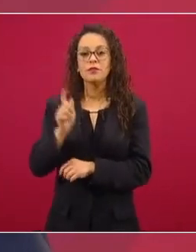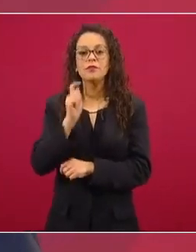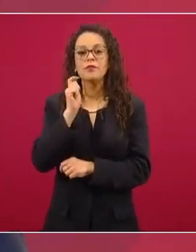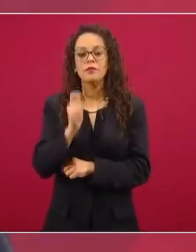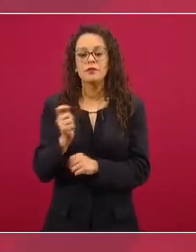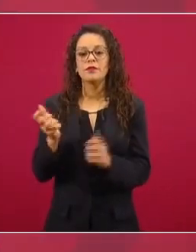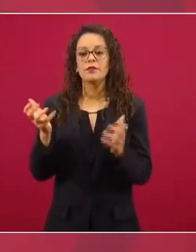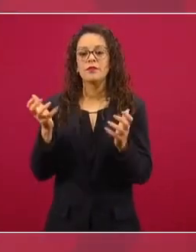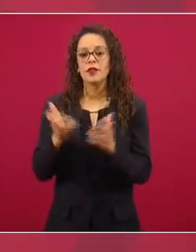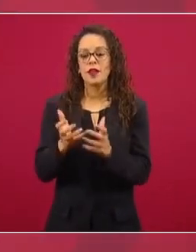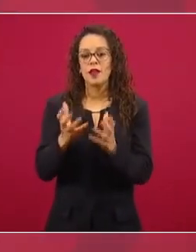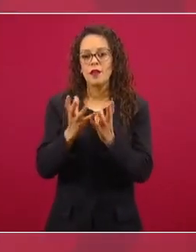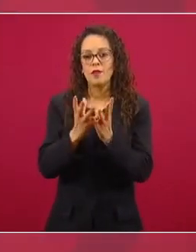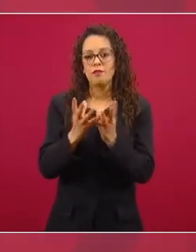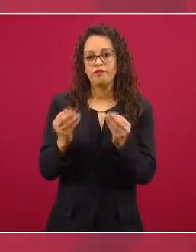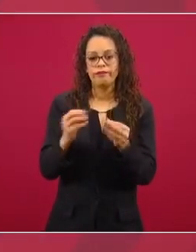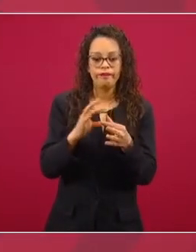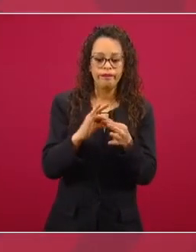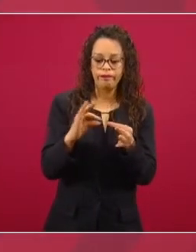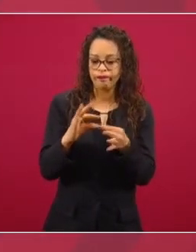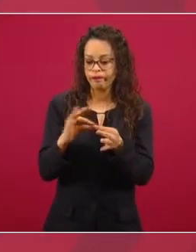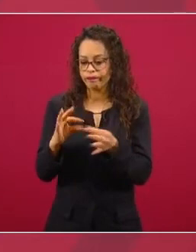sin